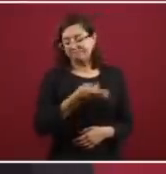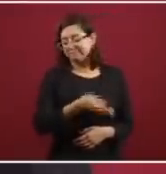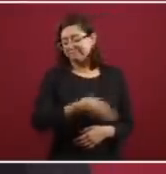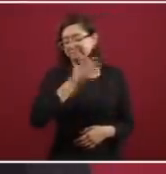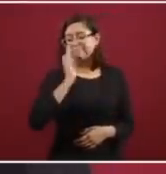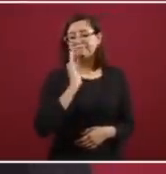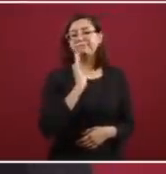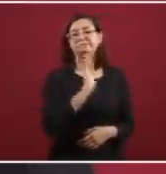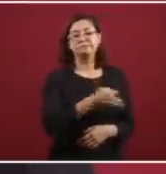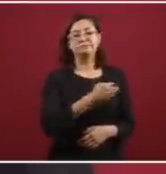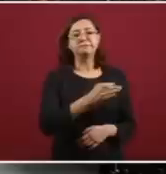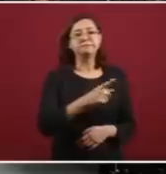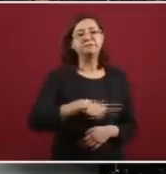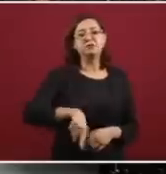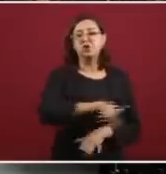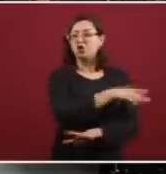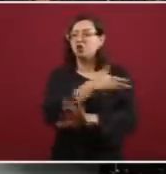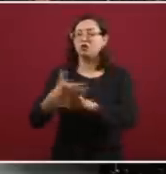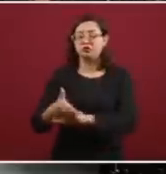el cuartelazo.